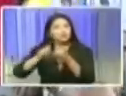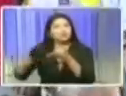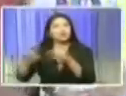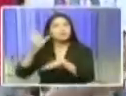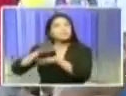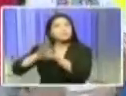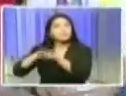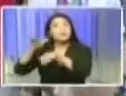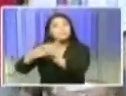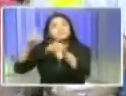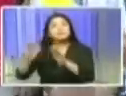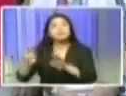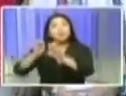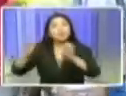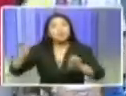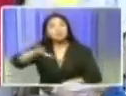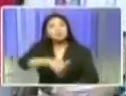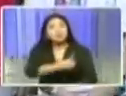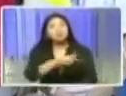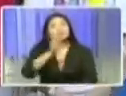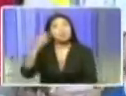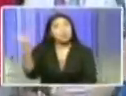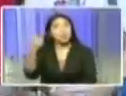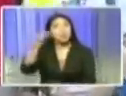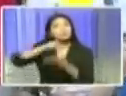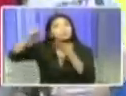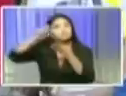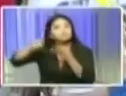ministro de Educación Universitaria, tome nota.